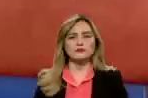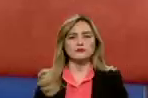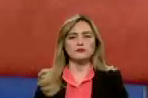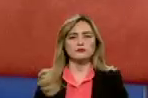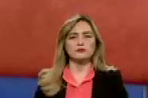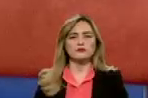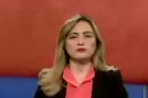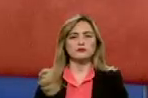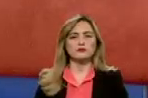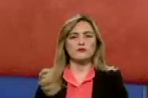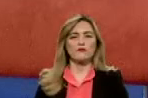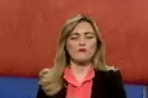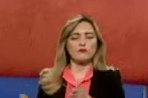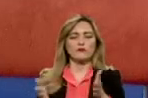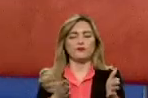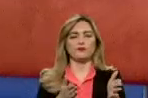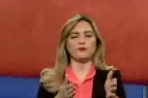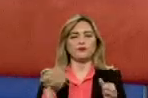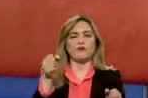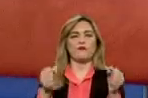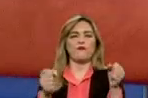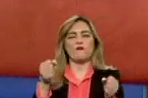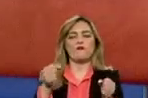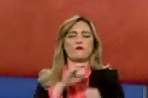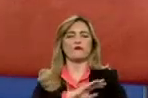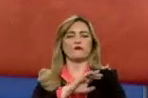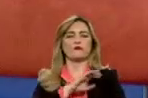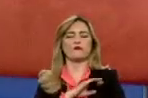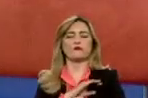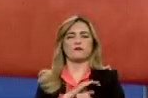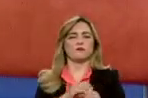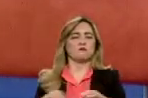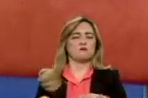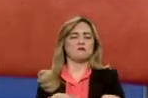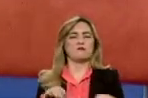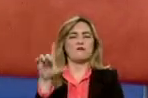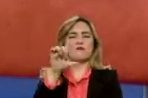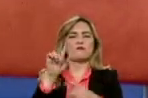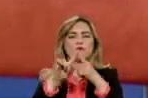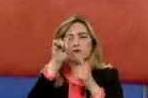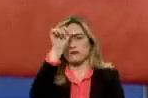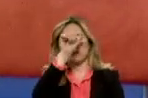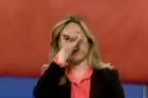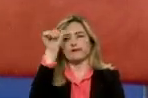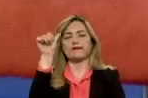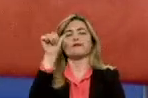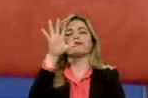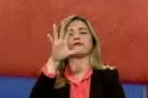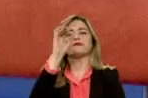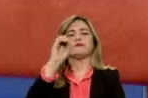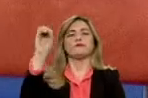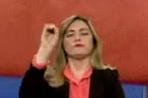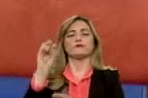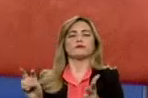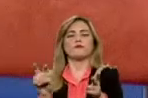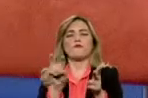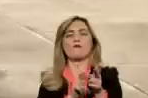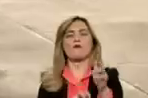horas. El transporte municipal en Quito retoma sus operaciones de lunes a domingo con el 50% de